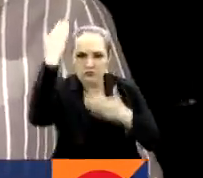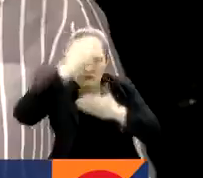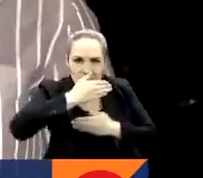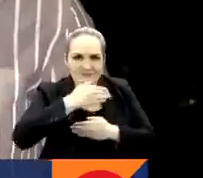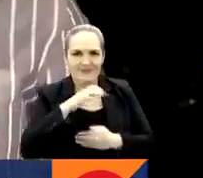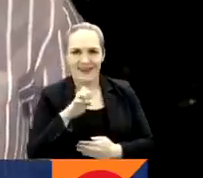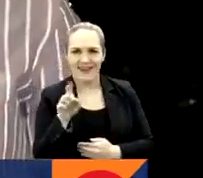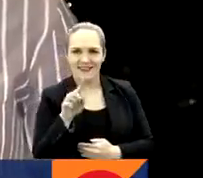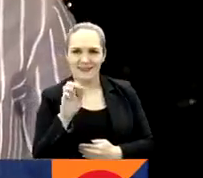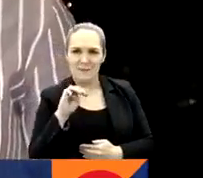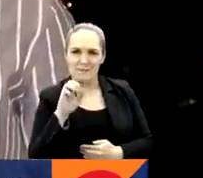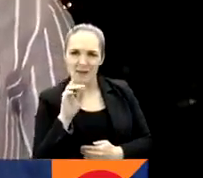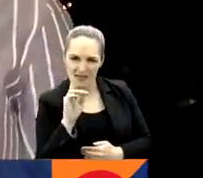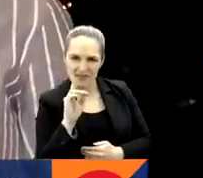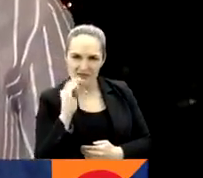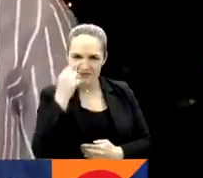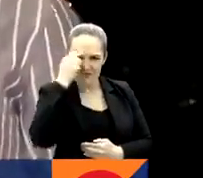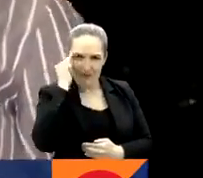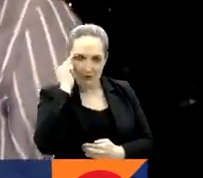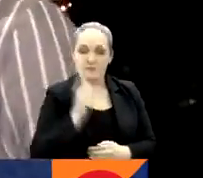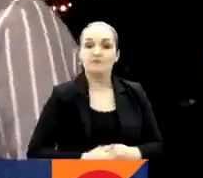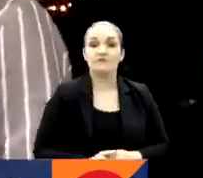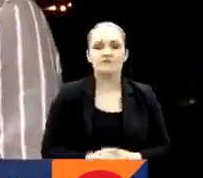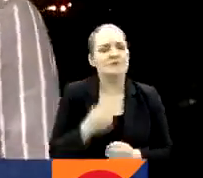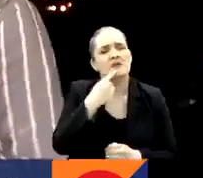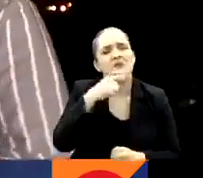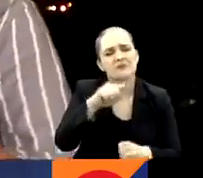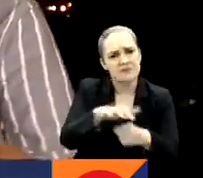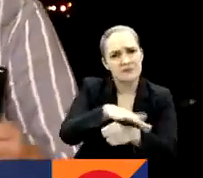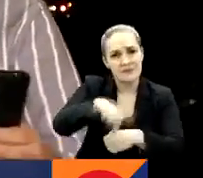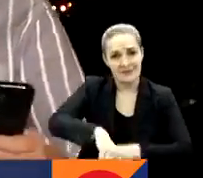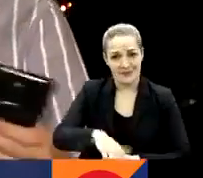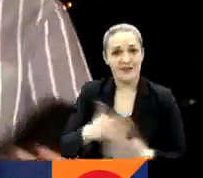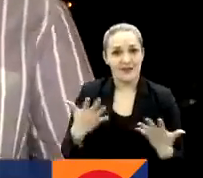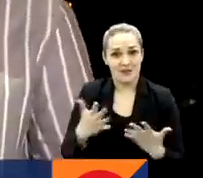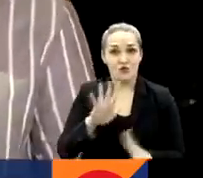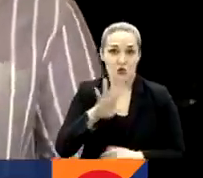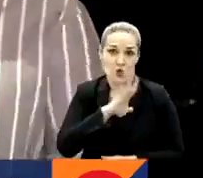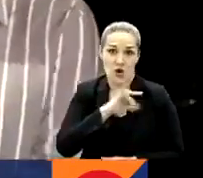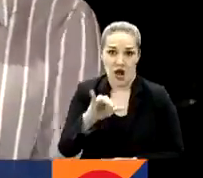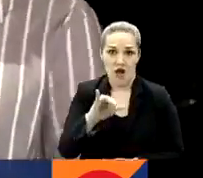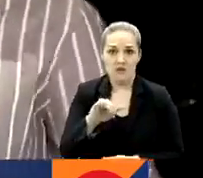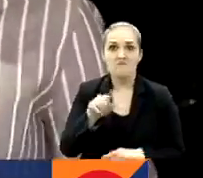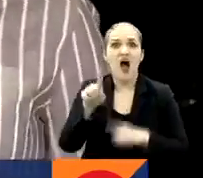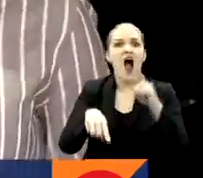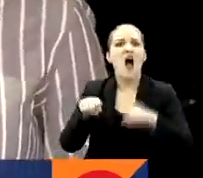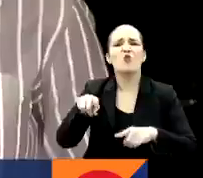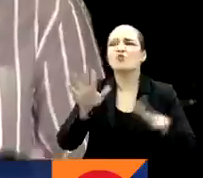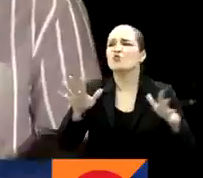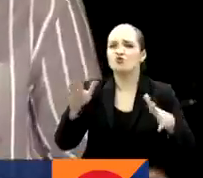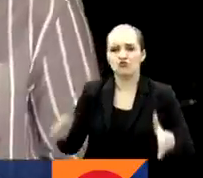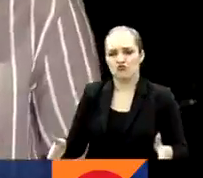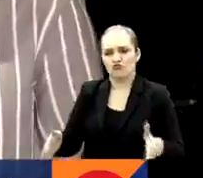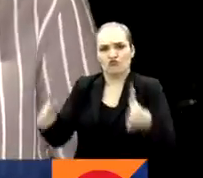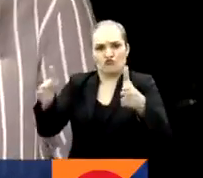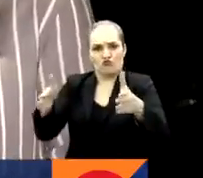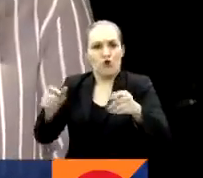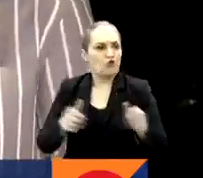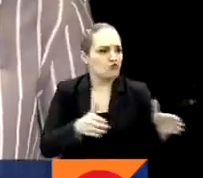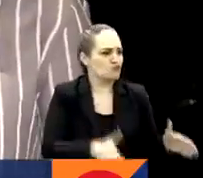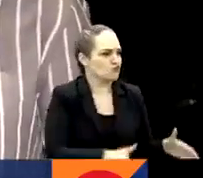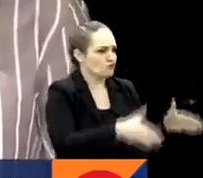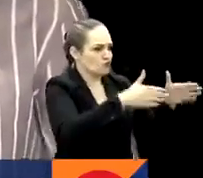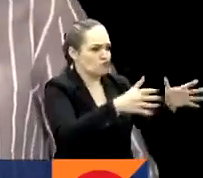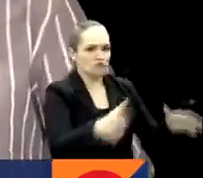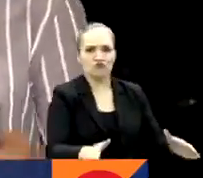Y hay algo muy particular que ha estado ocurriendo aquí en la capital del Valle y es el cambio de nombres de algunos sitios emblemáticos, como decía Carlos, ahora Puerto Rellena, ahora es